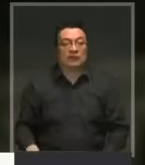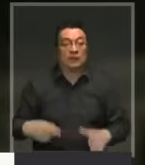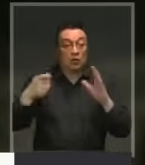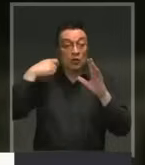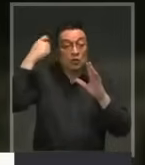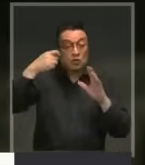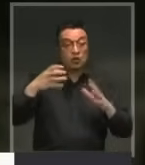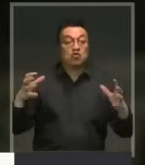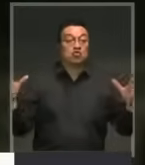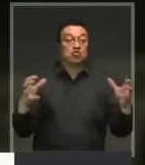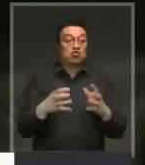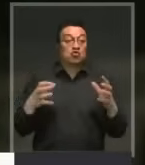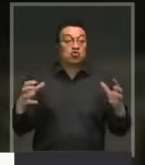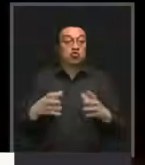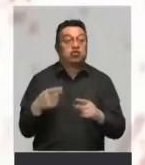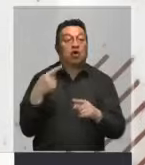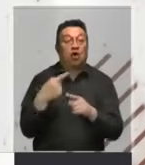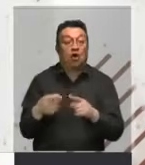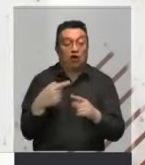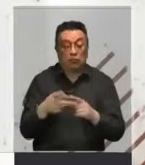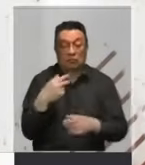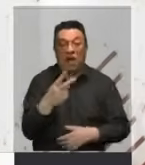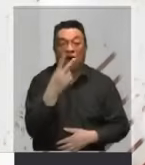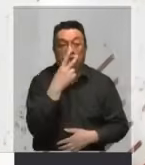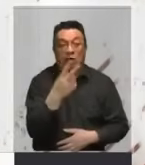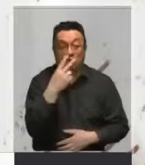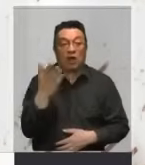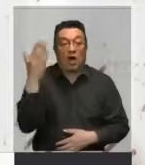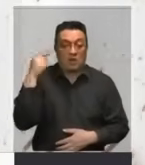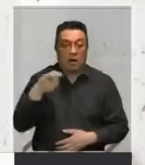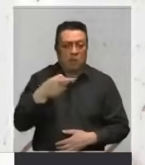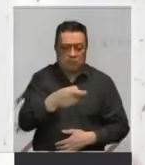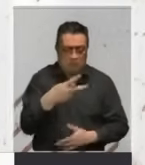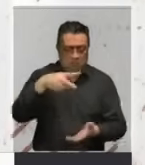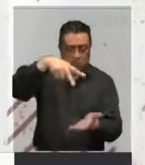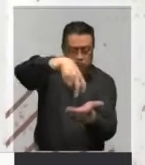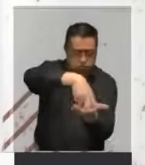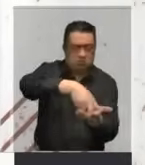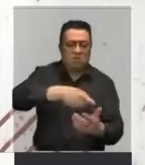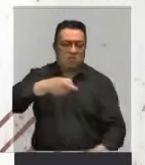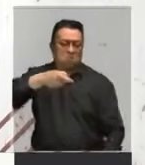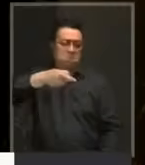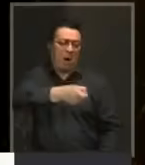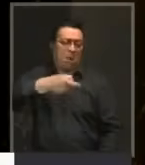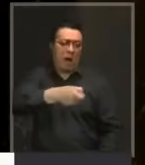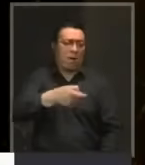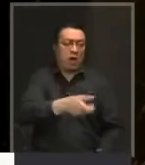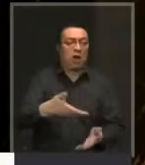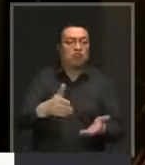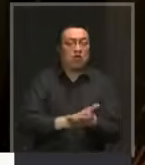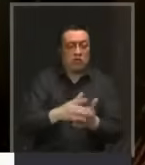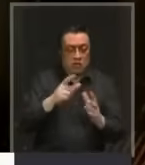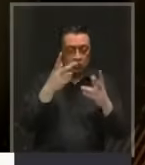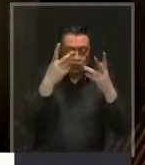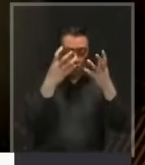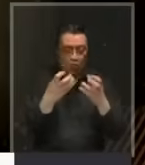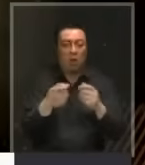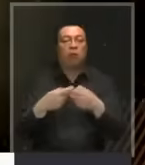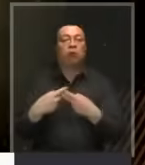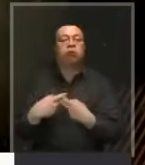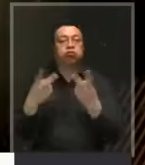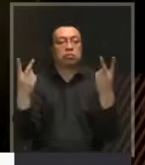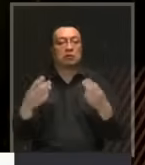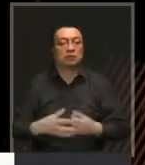tan brutal como otras que ya hemos visto antes. Que mente enferma llega al punto de grabar el homicidio que